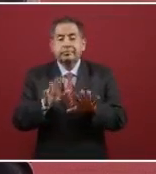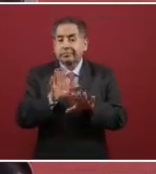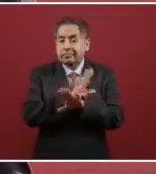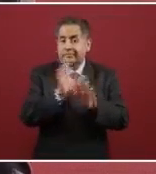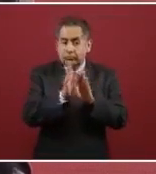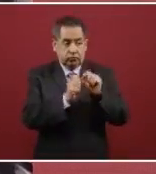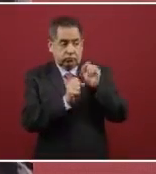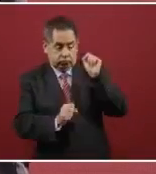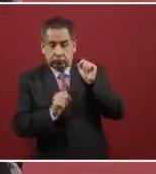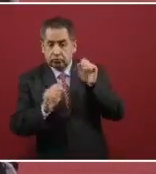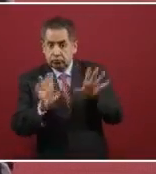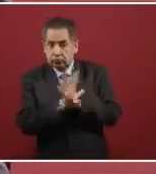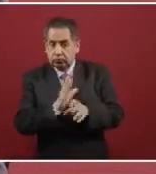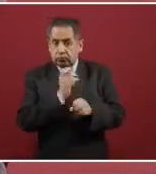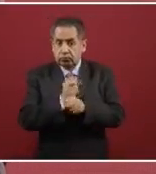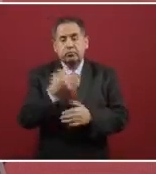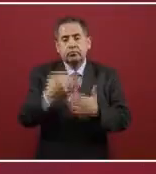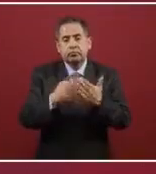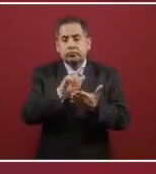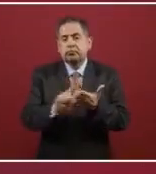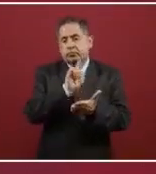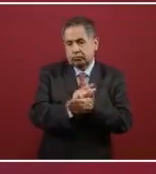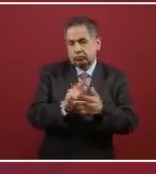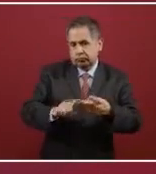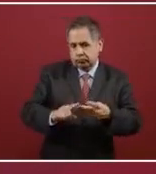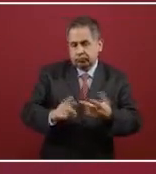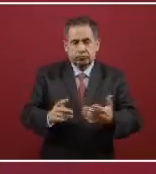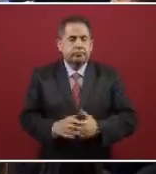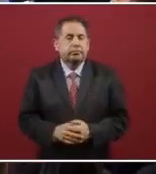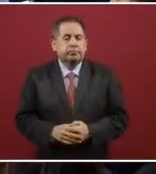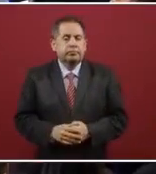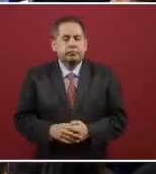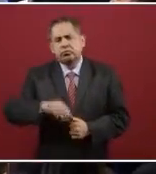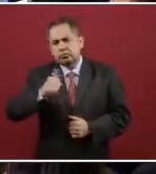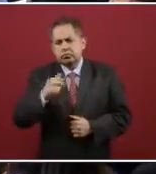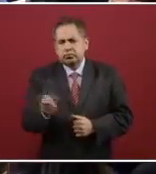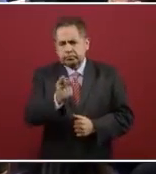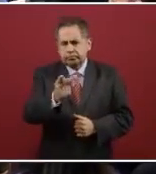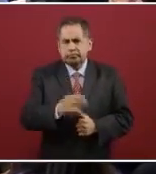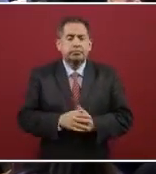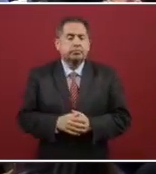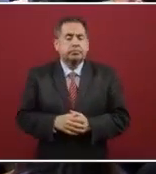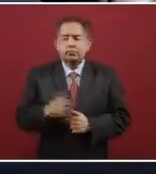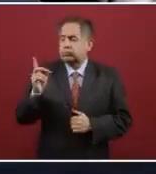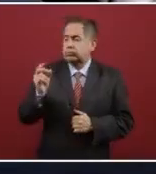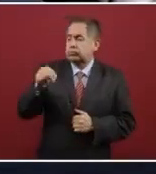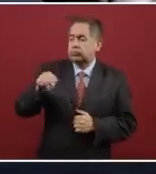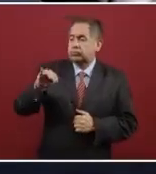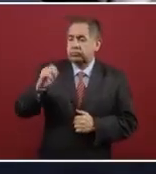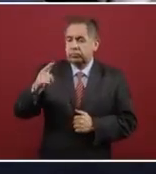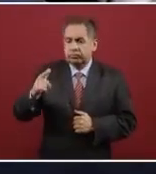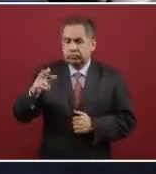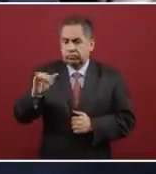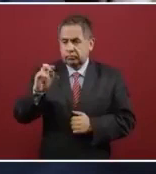faltan las leyes secundarias. Gracias, presidente. Y el otro tema que le quería preguntar es sobre el hecho de que don Miguel Rincón, que es parte de su